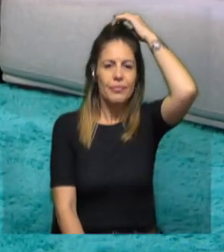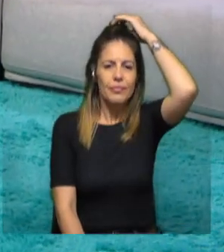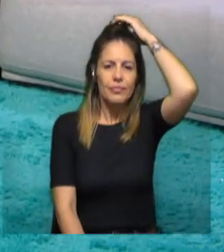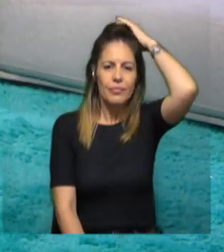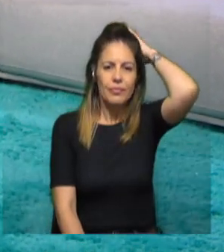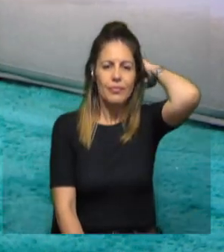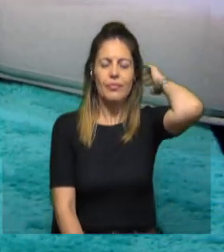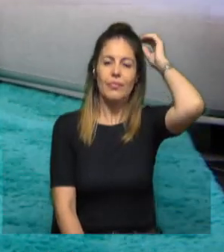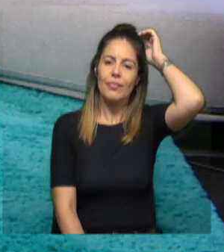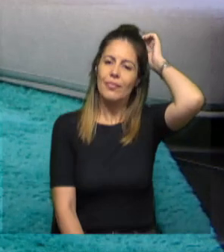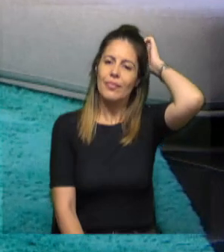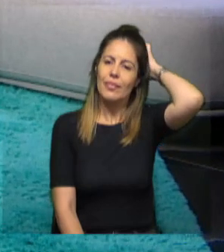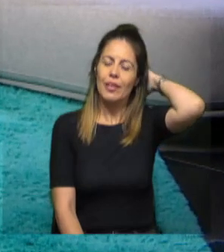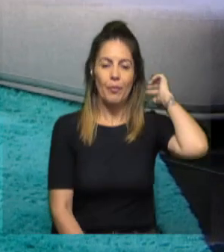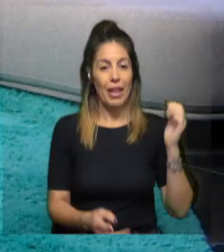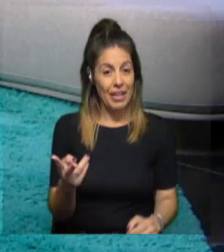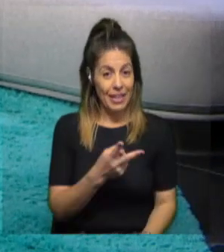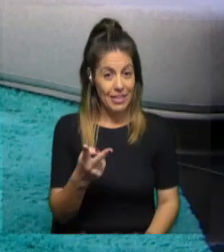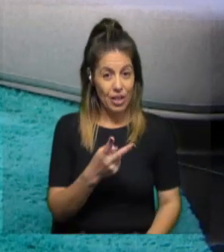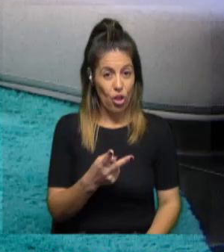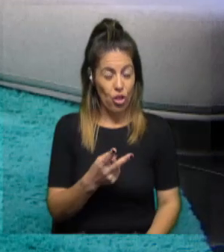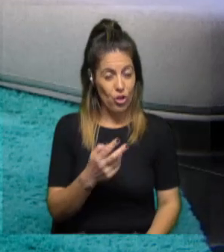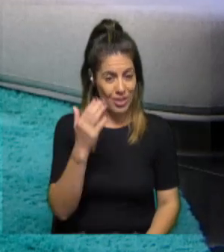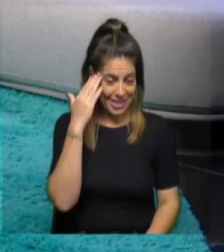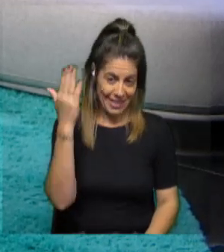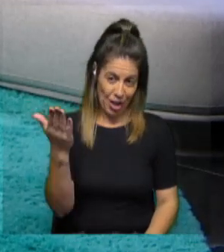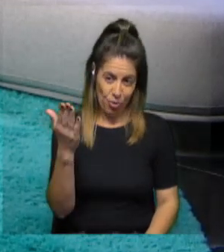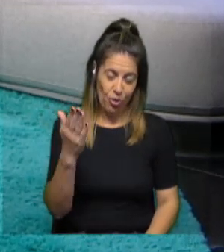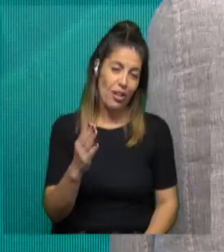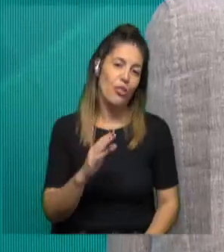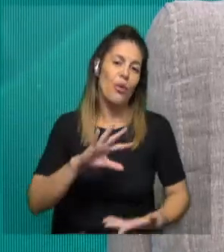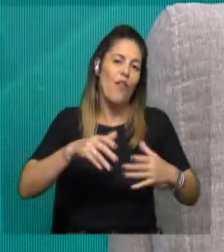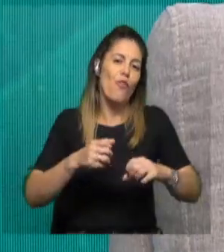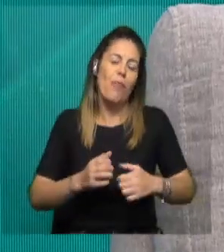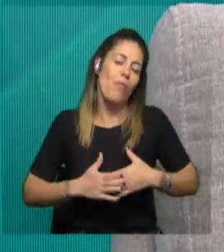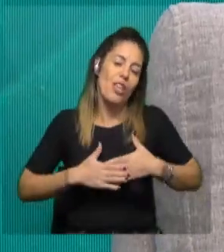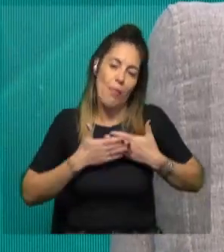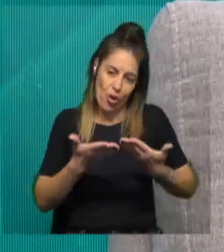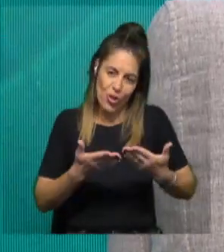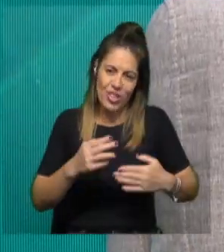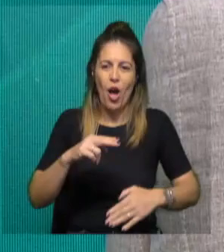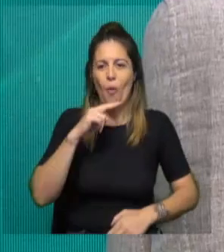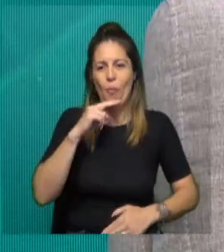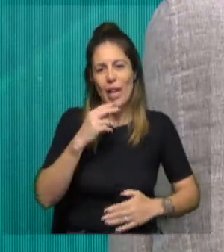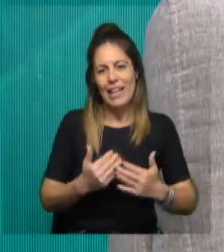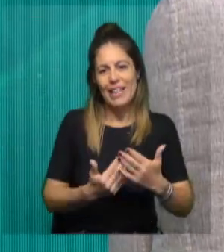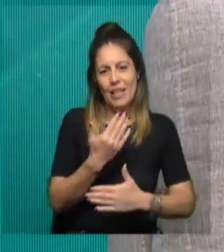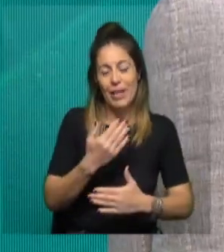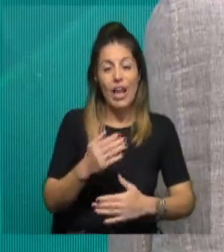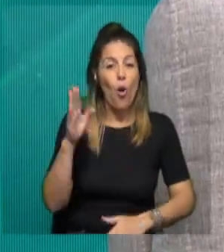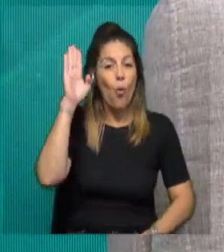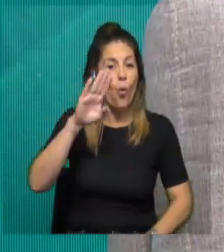incluso se saludan de una manera muy amorosa y muy amable en el viernes en la mañana. Tenemos el honor de que nos acompañe un día más